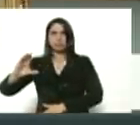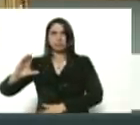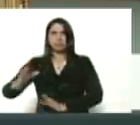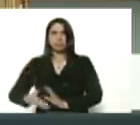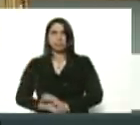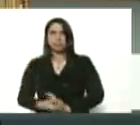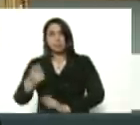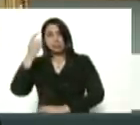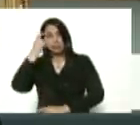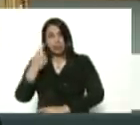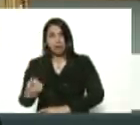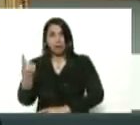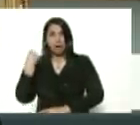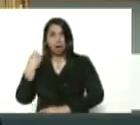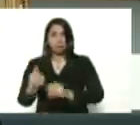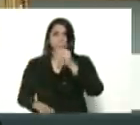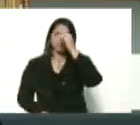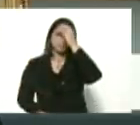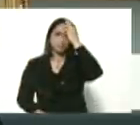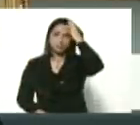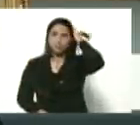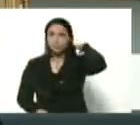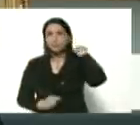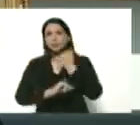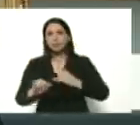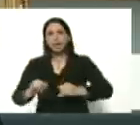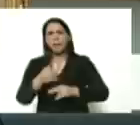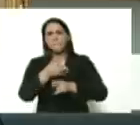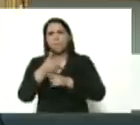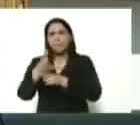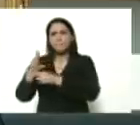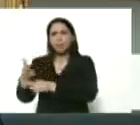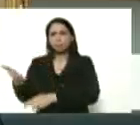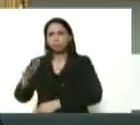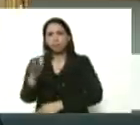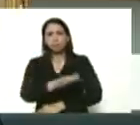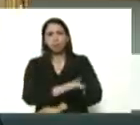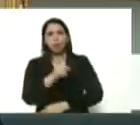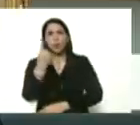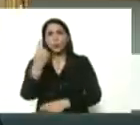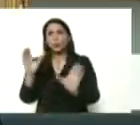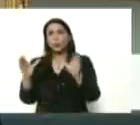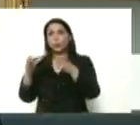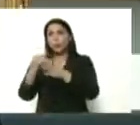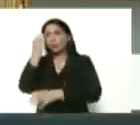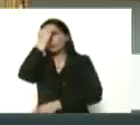El día de ayer fueron abatidos un grupo de los terroristas,